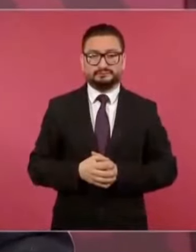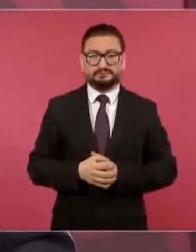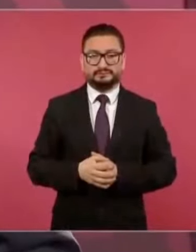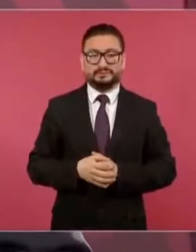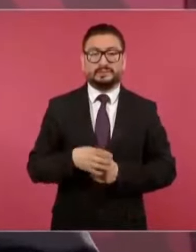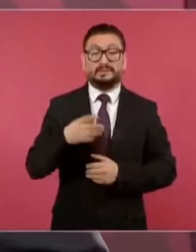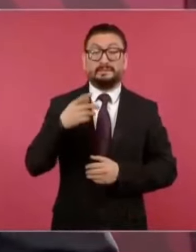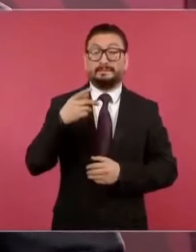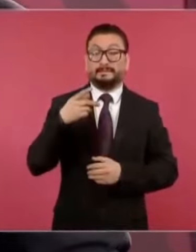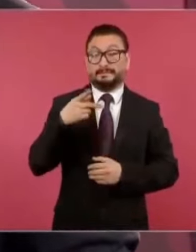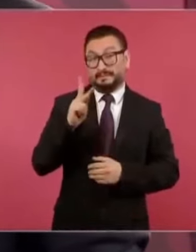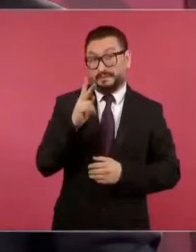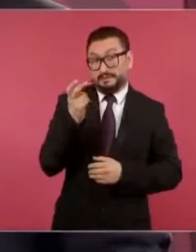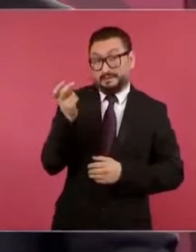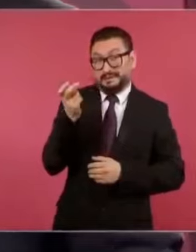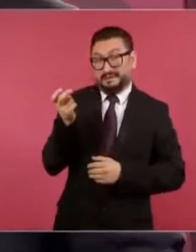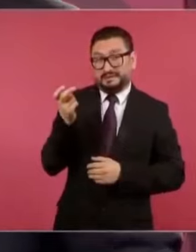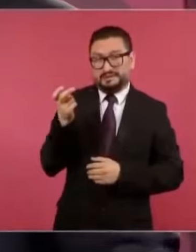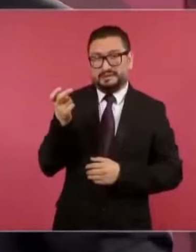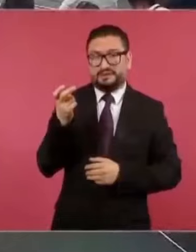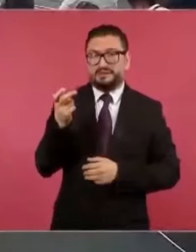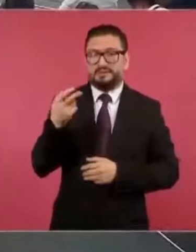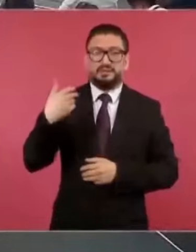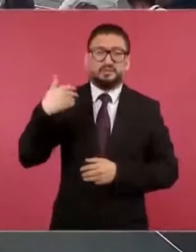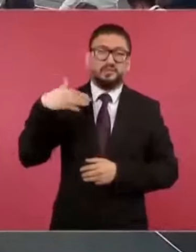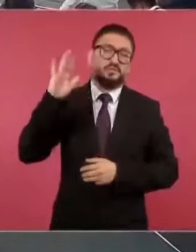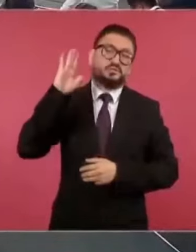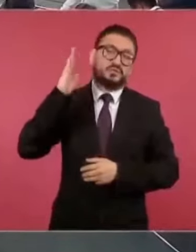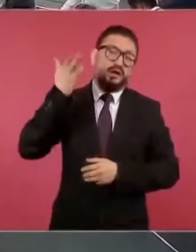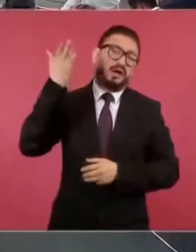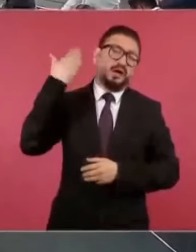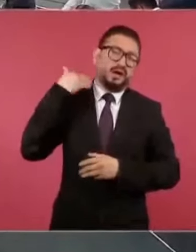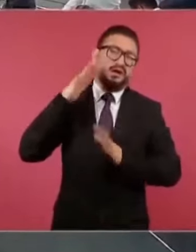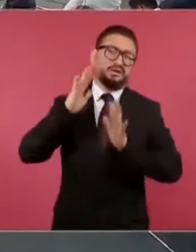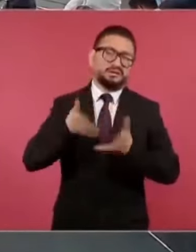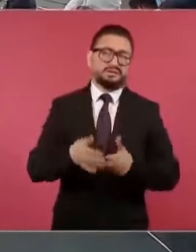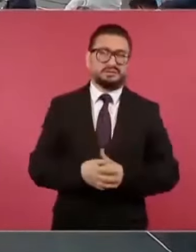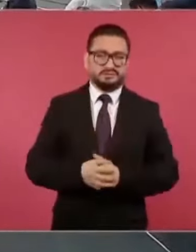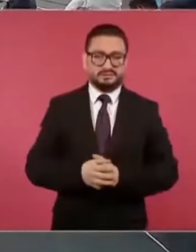Pero eso, sí, eso viene de lejos, pues.